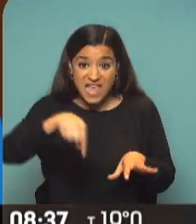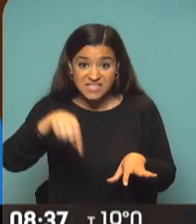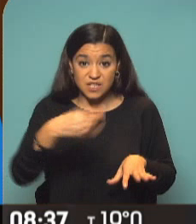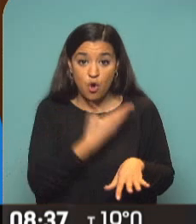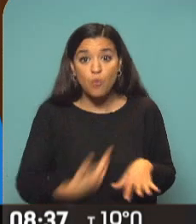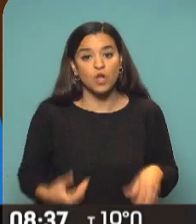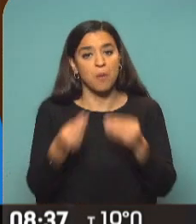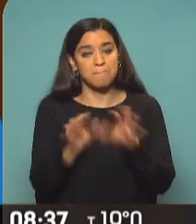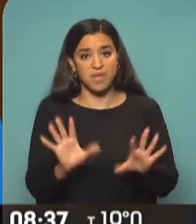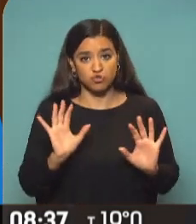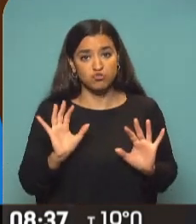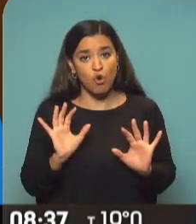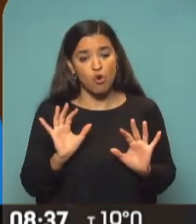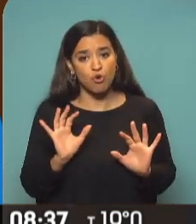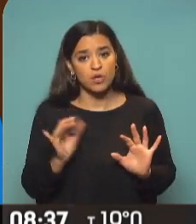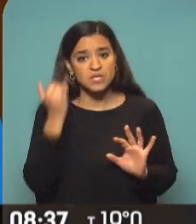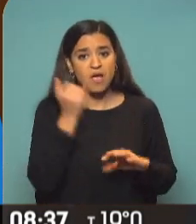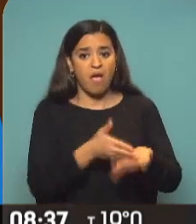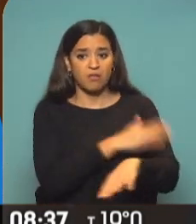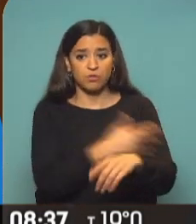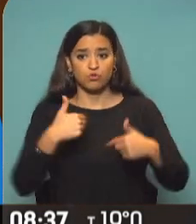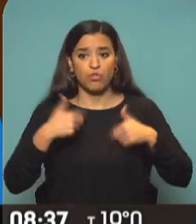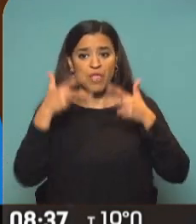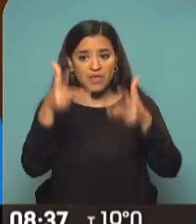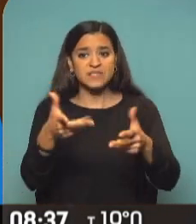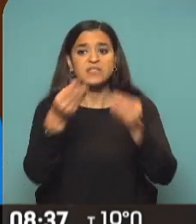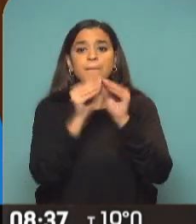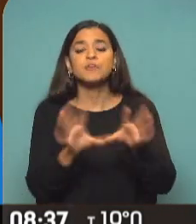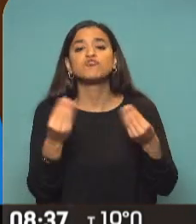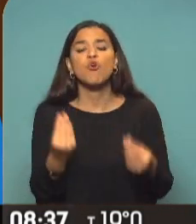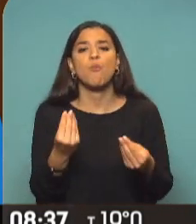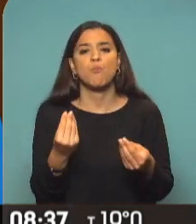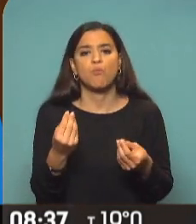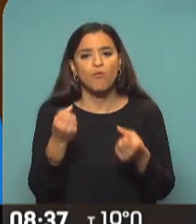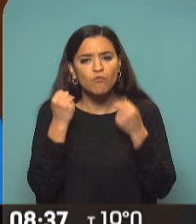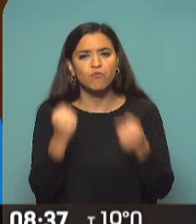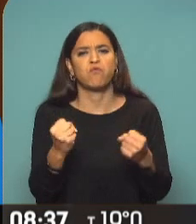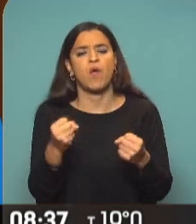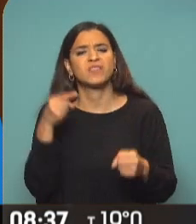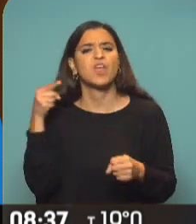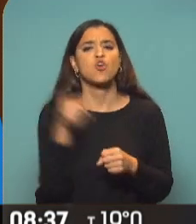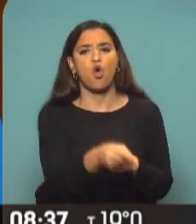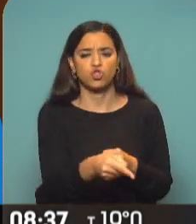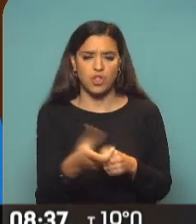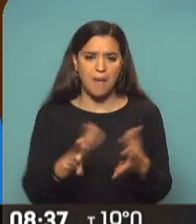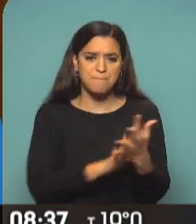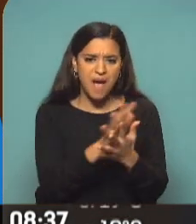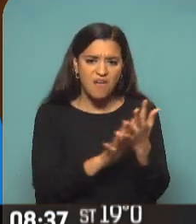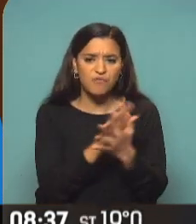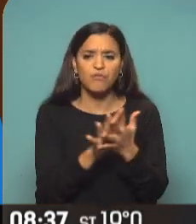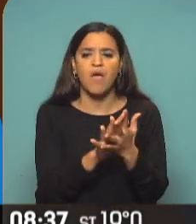gobierno se empezó, como te decía recién, con una fuerte impronta en contra de las mafias y en contra